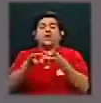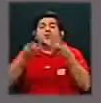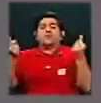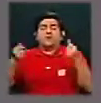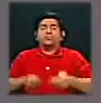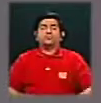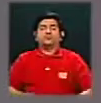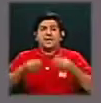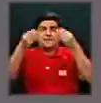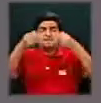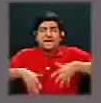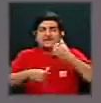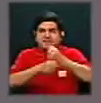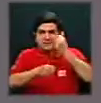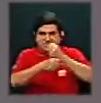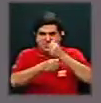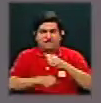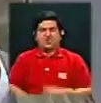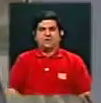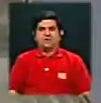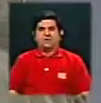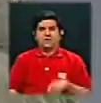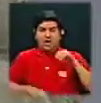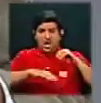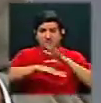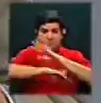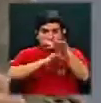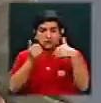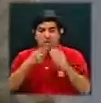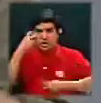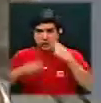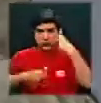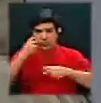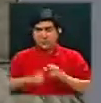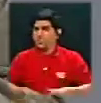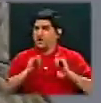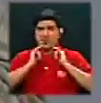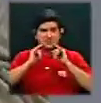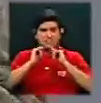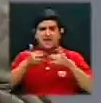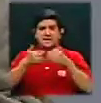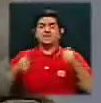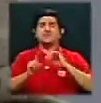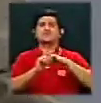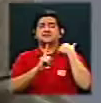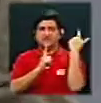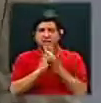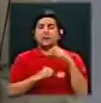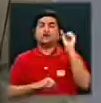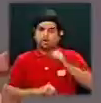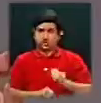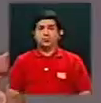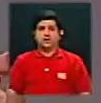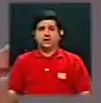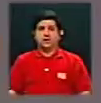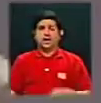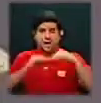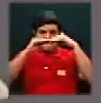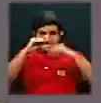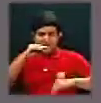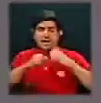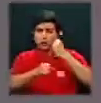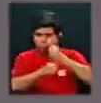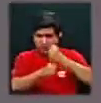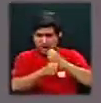uh-huh. pérdidas de empleo también. Y que incide, obviamente, en todo ese problema de desigualdad y de brecha social. Obviamente, al deteriorarse el empleo, uh-huh. o